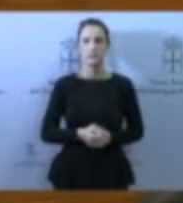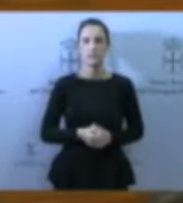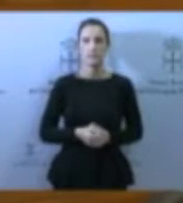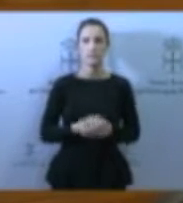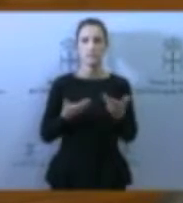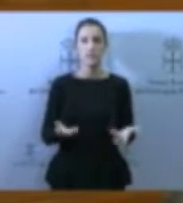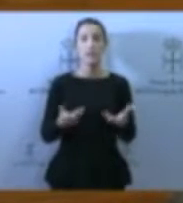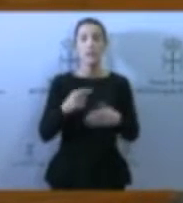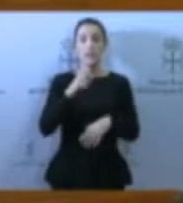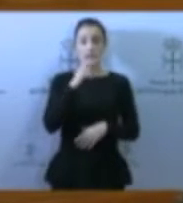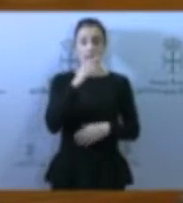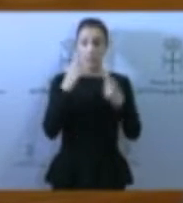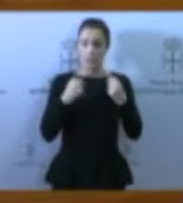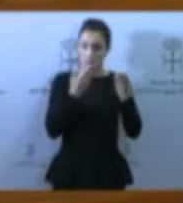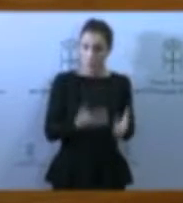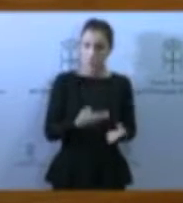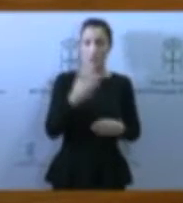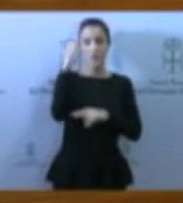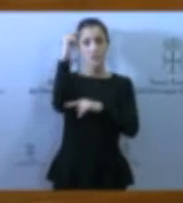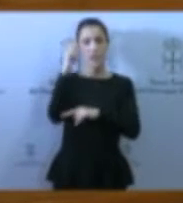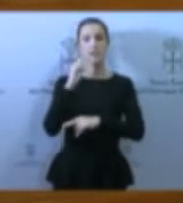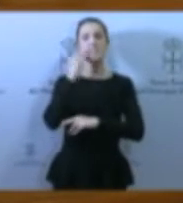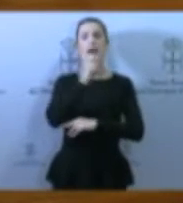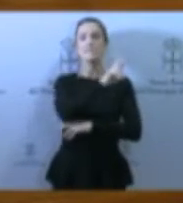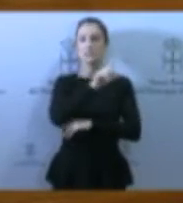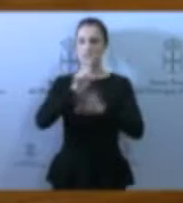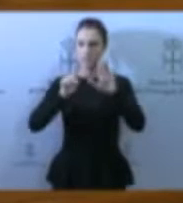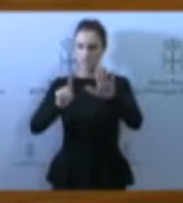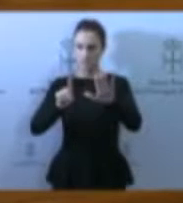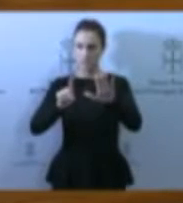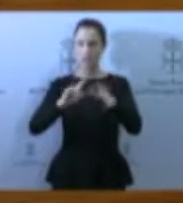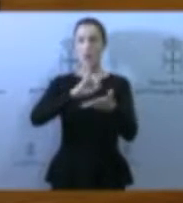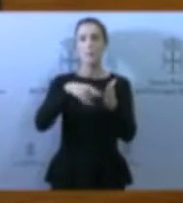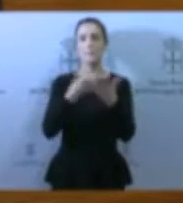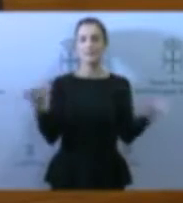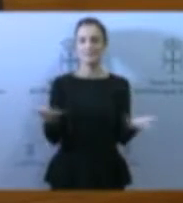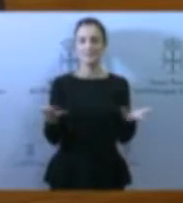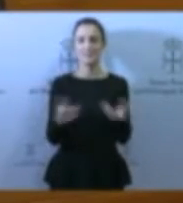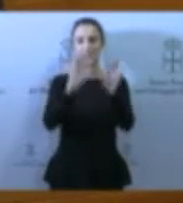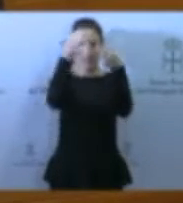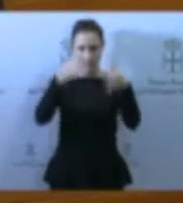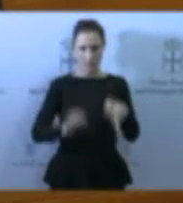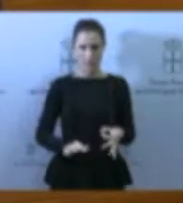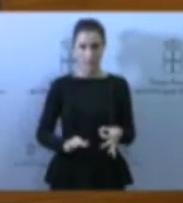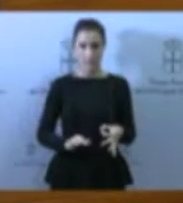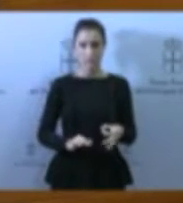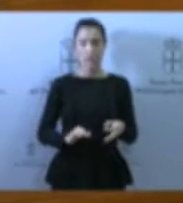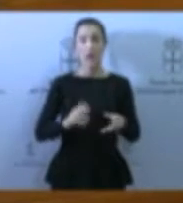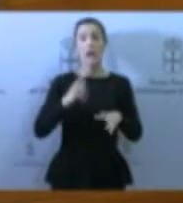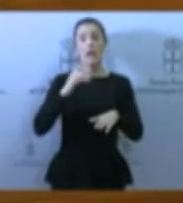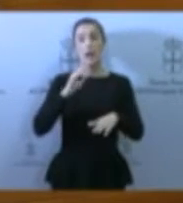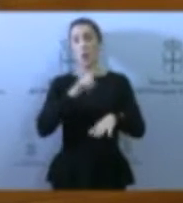viernes 26 ya habíamos activado la fase de preemergencia del plan de nevadas, en concreto desde las